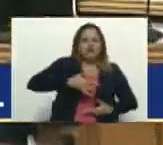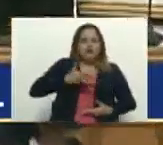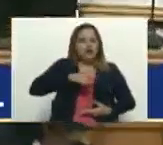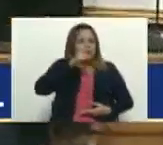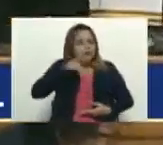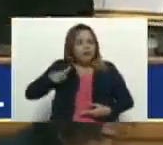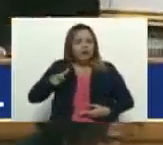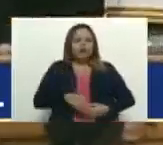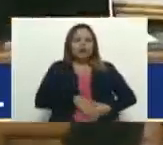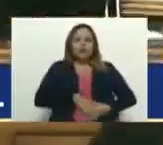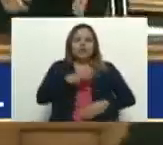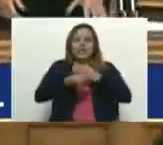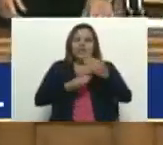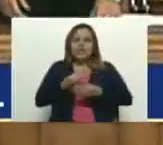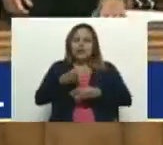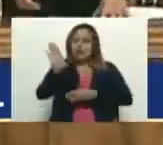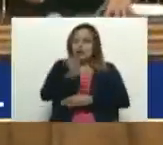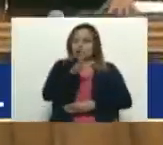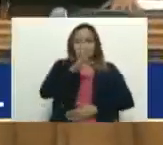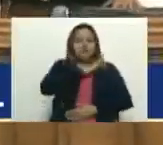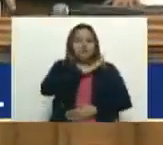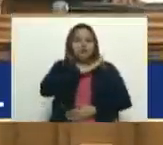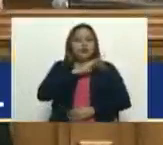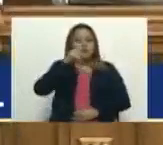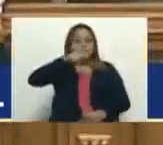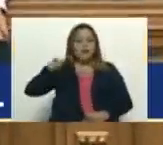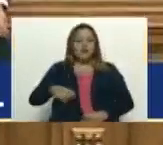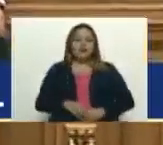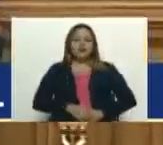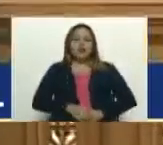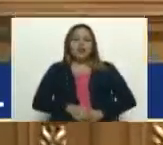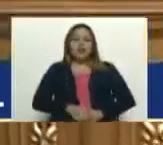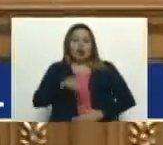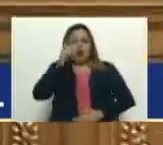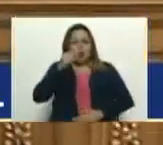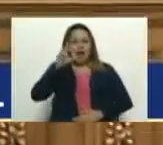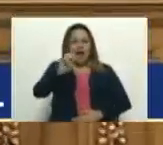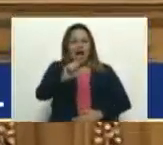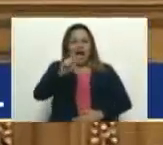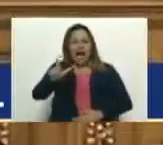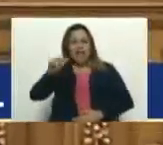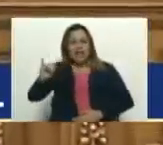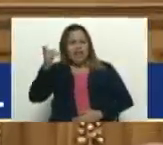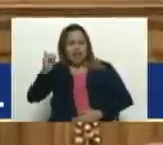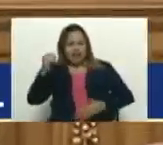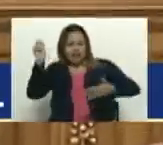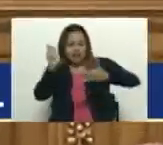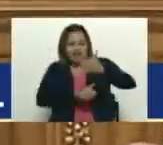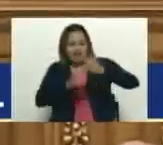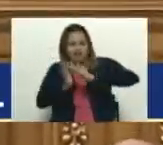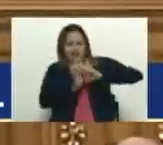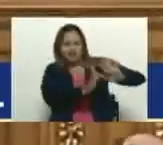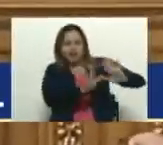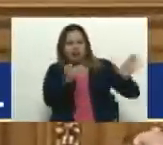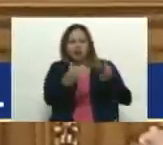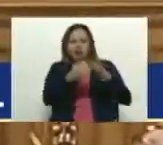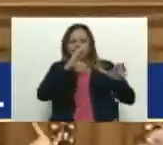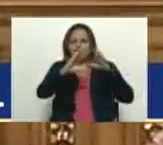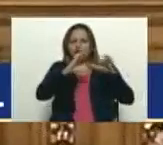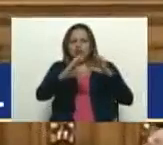se convirtió en el cantautor del pueblo. Alí Primera fue objeto de veto por parte de los medios de comunicación y del gobierno